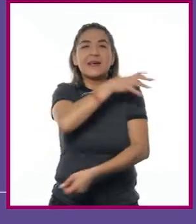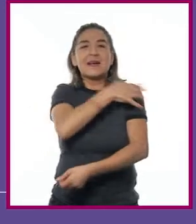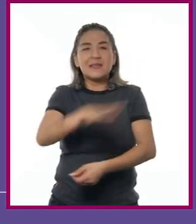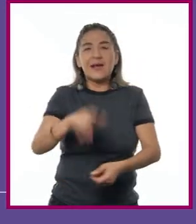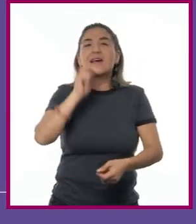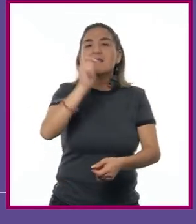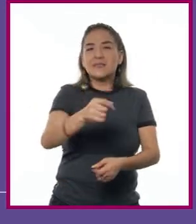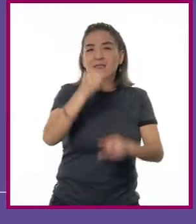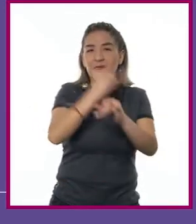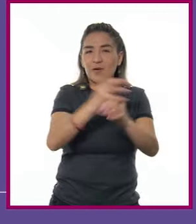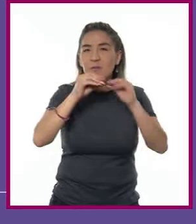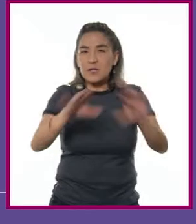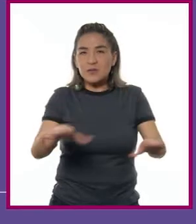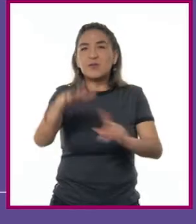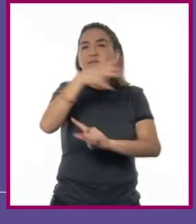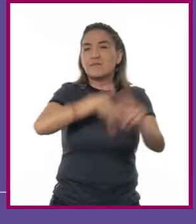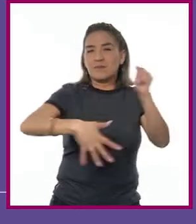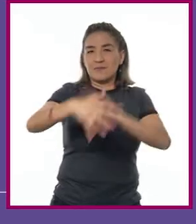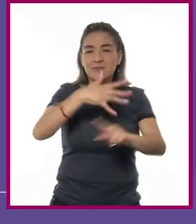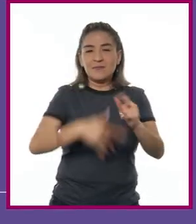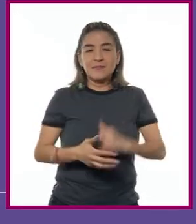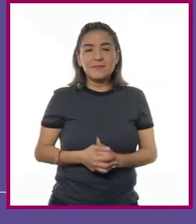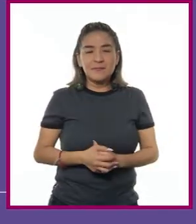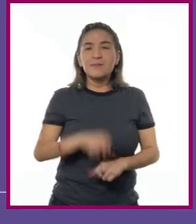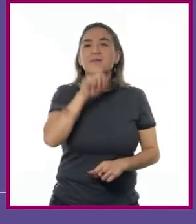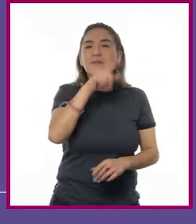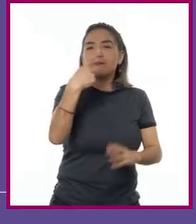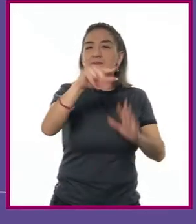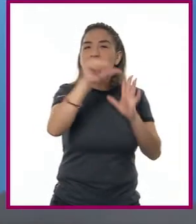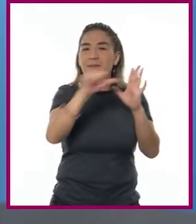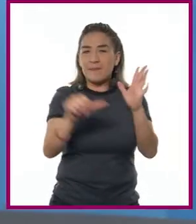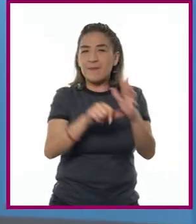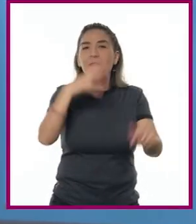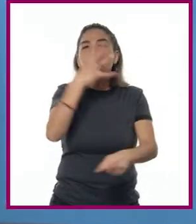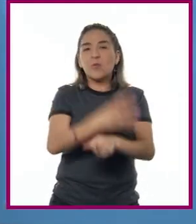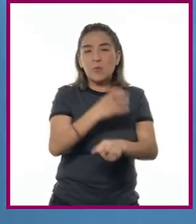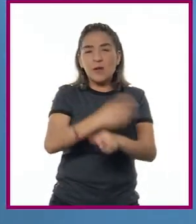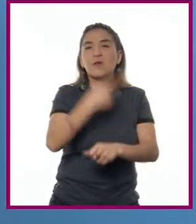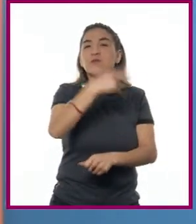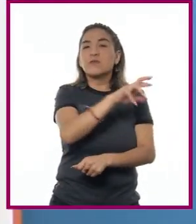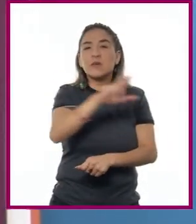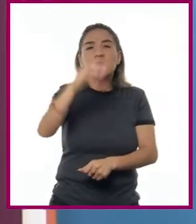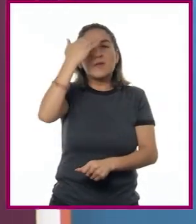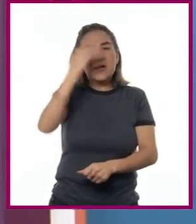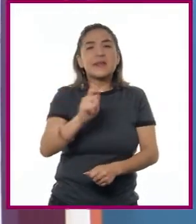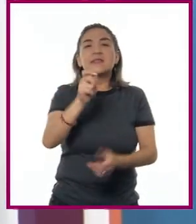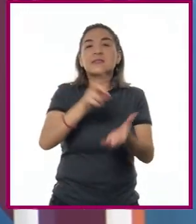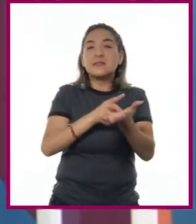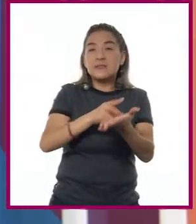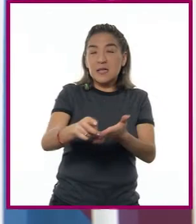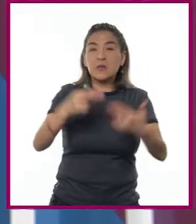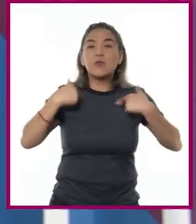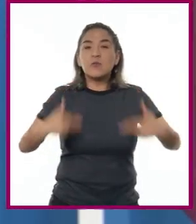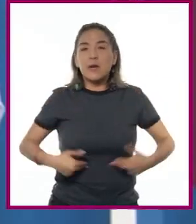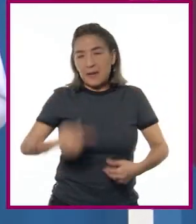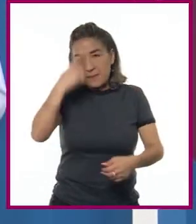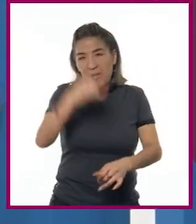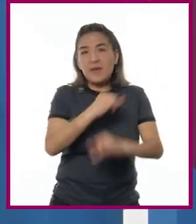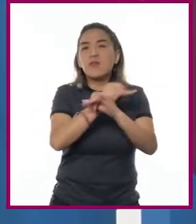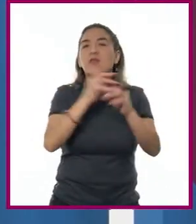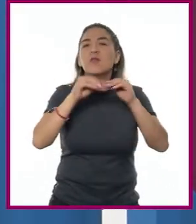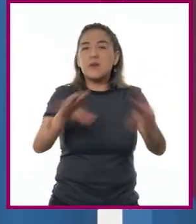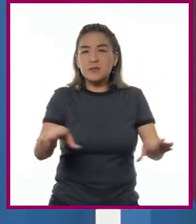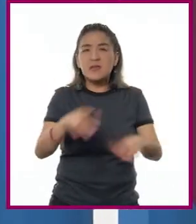y Acceso a la Información Pública. En el artículo 4 se reconoce que el derecho humano de acceso a la